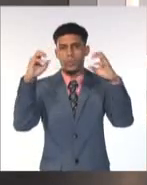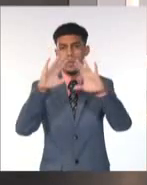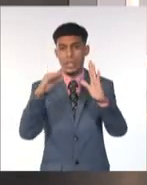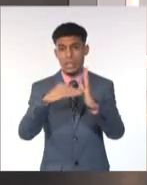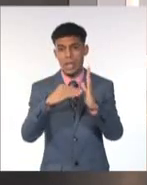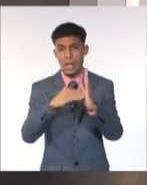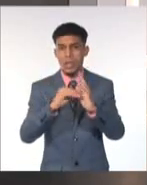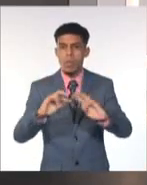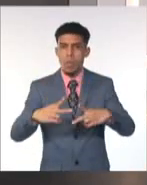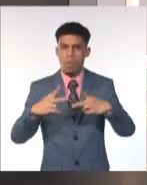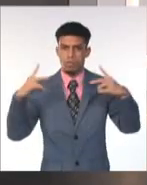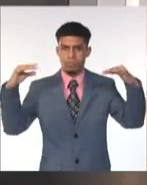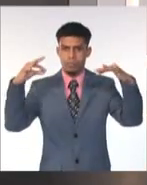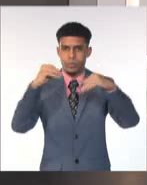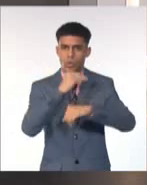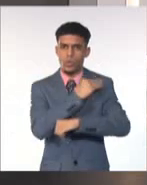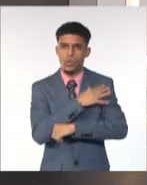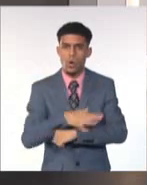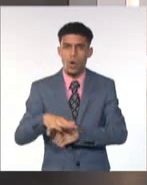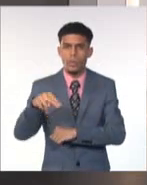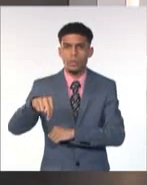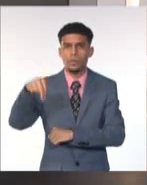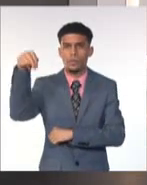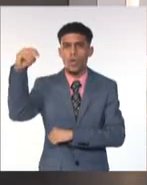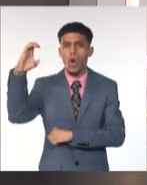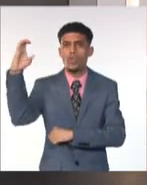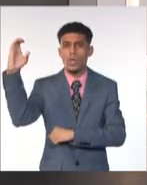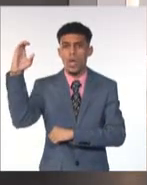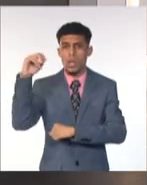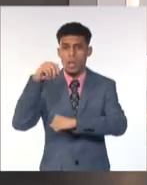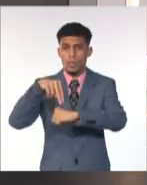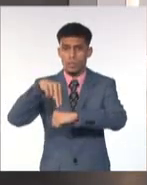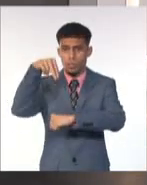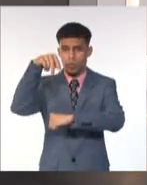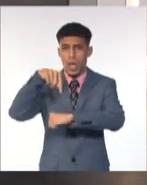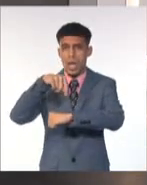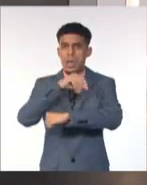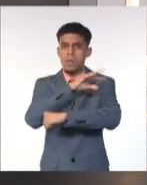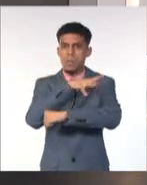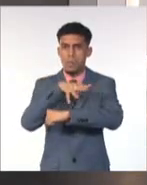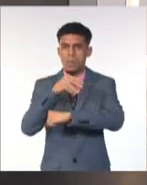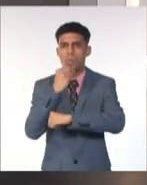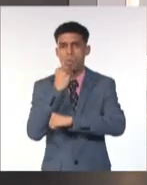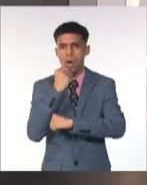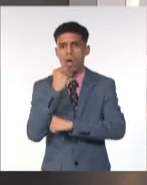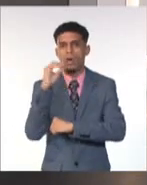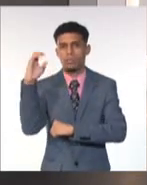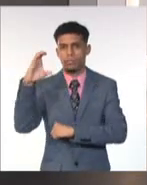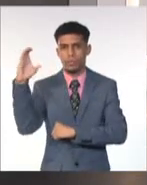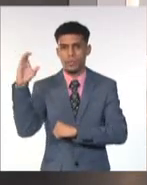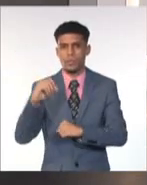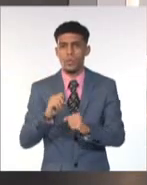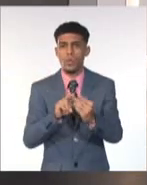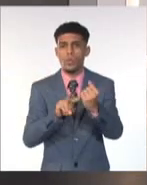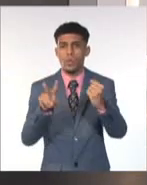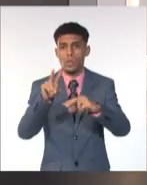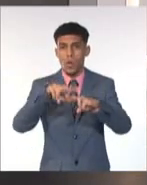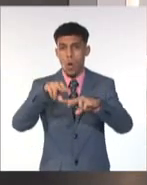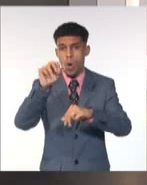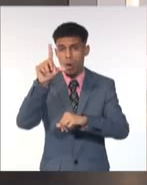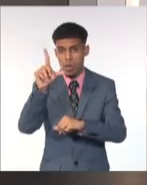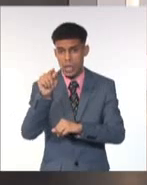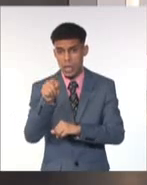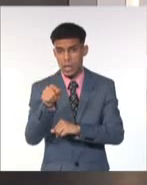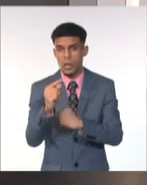se nublará sobre todo en zonas de la costa norte, del occidente, el centro del país y parte de la región oriental, las provincias hasta Holguín, donde tendremos algunos chubascos